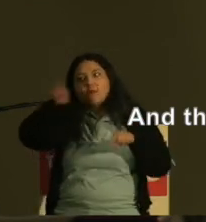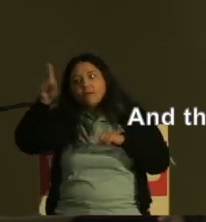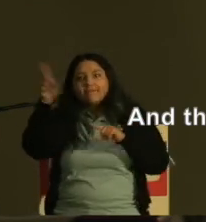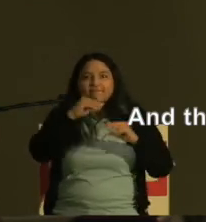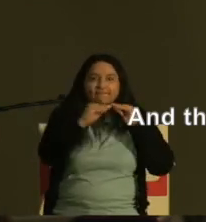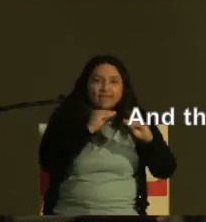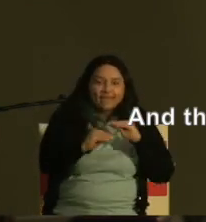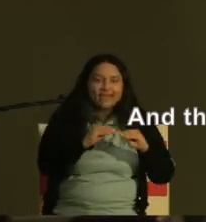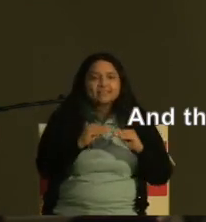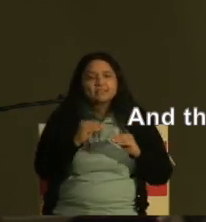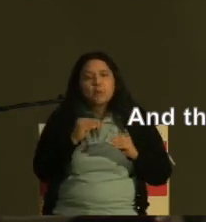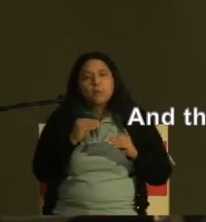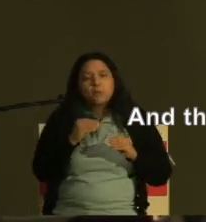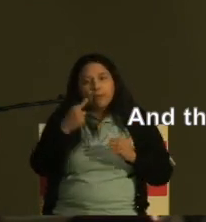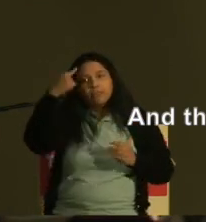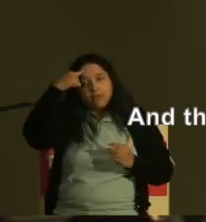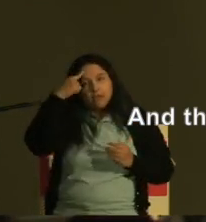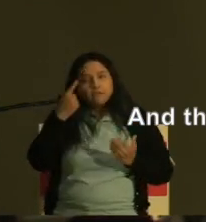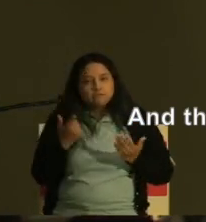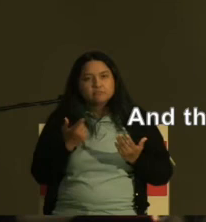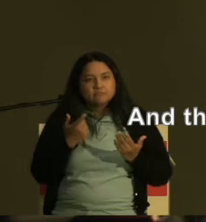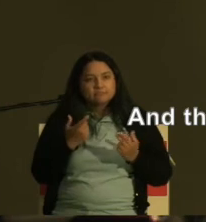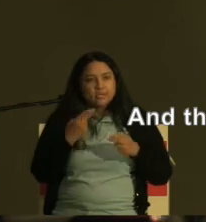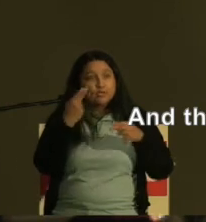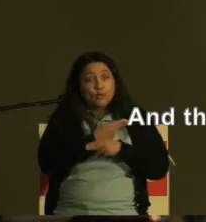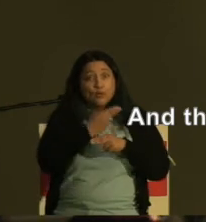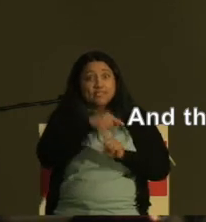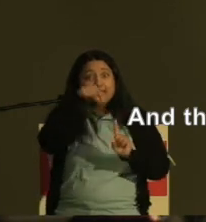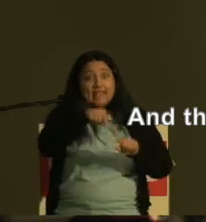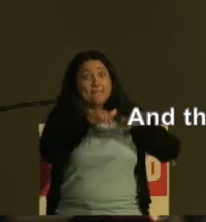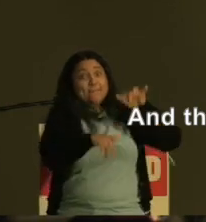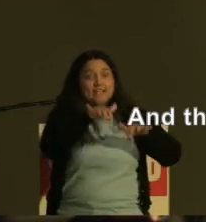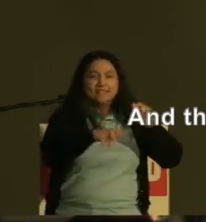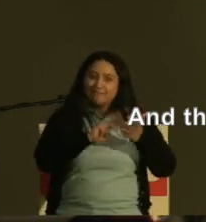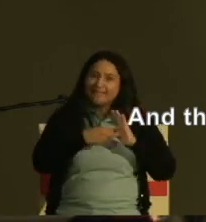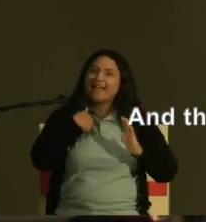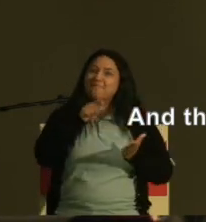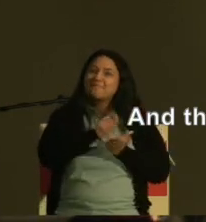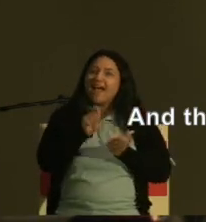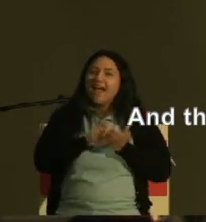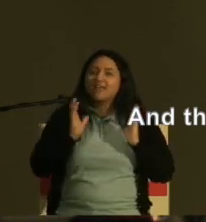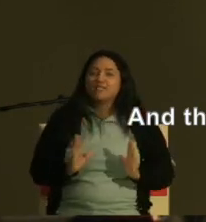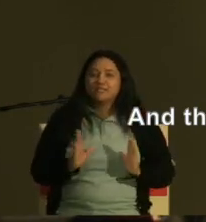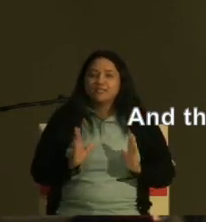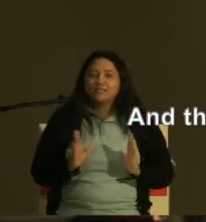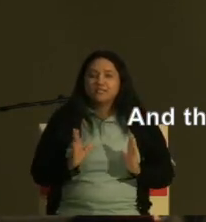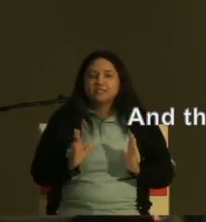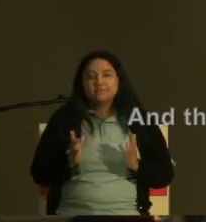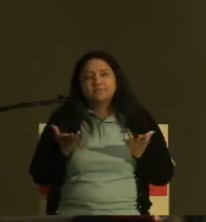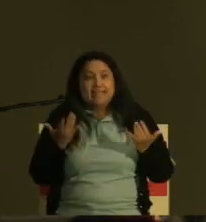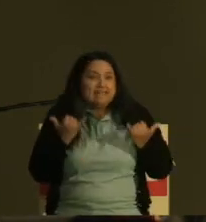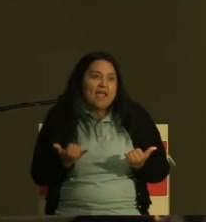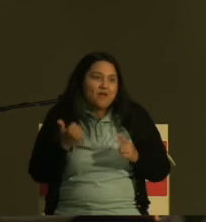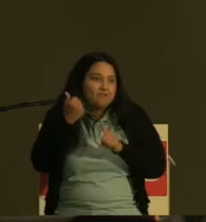que era enfrentarme a ese aparato, era ser escritor. Y después dije, todos ya pueden, todos van a ser escritores,